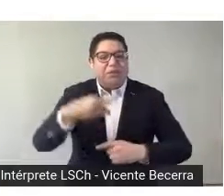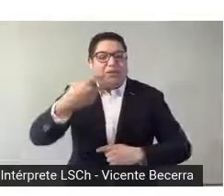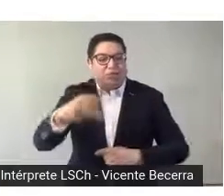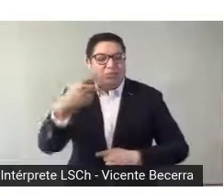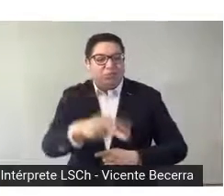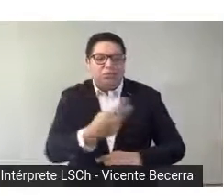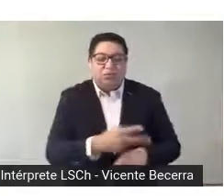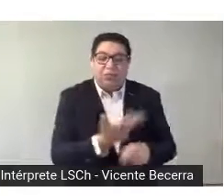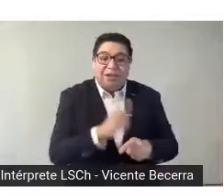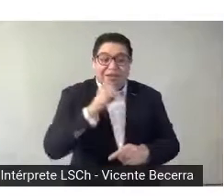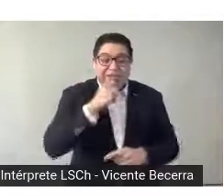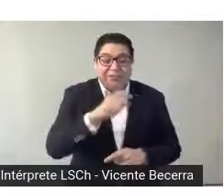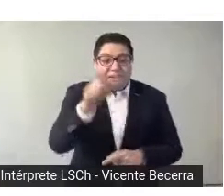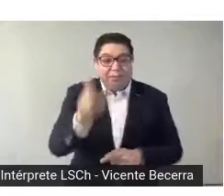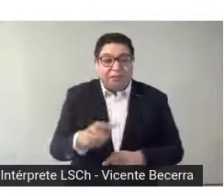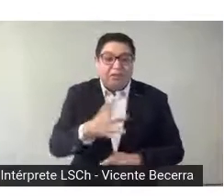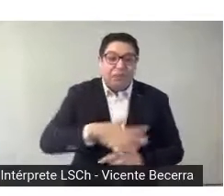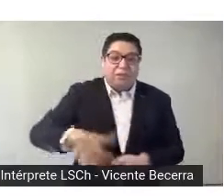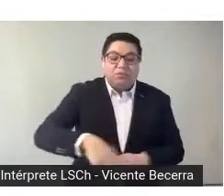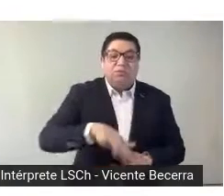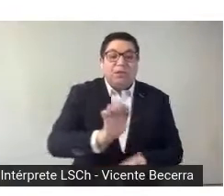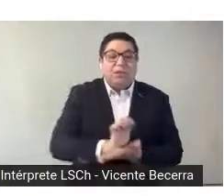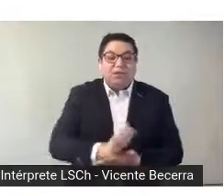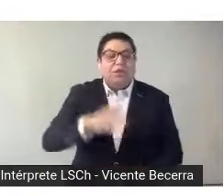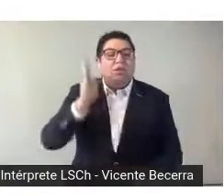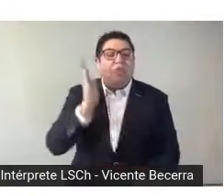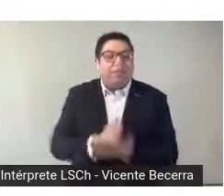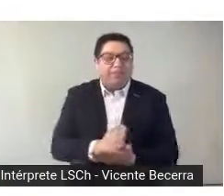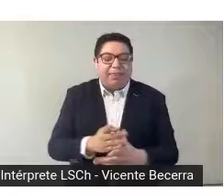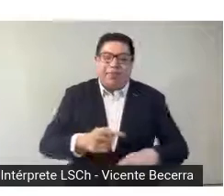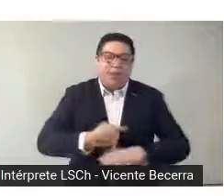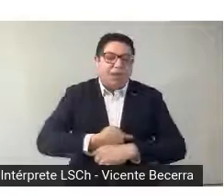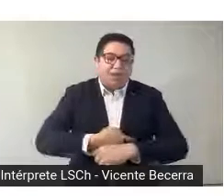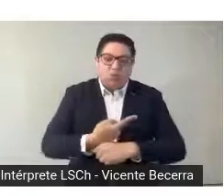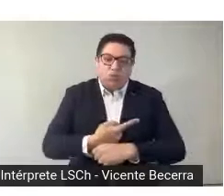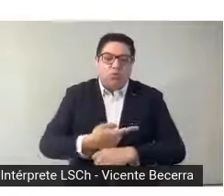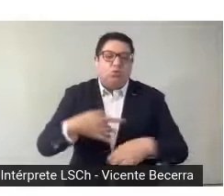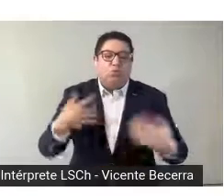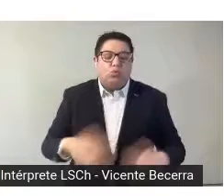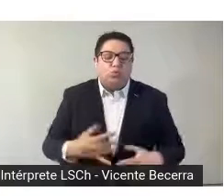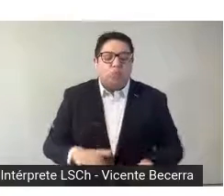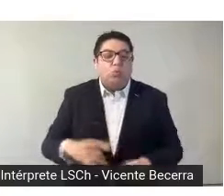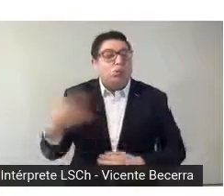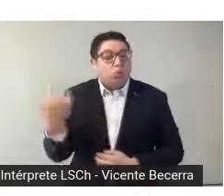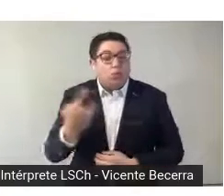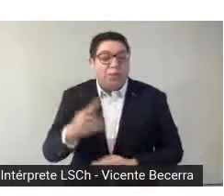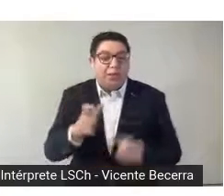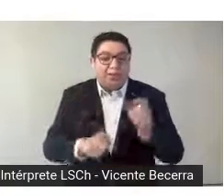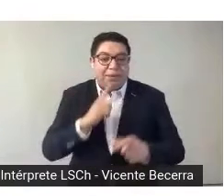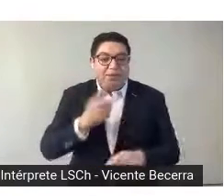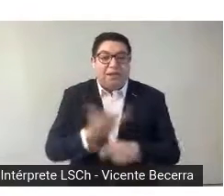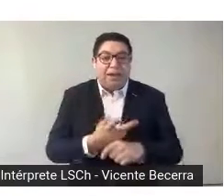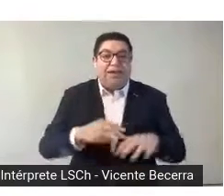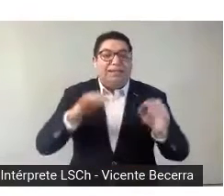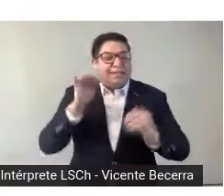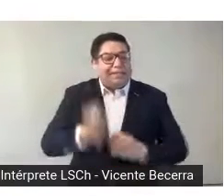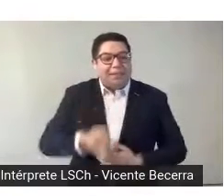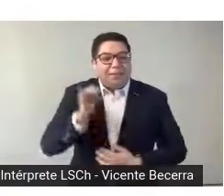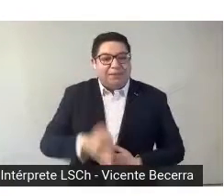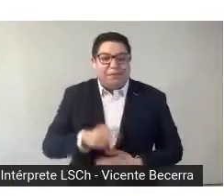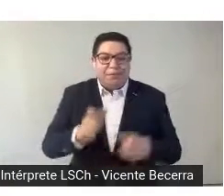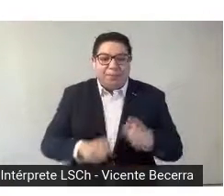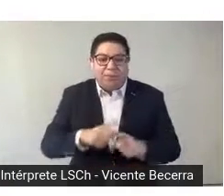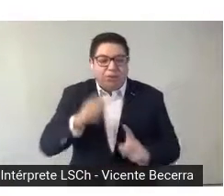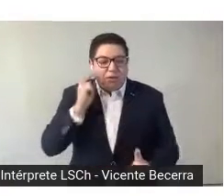que entiende que el Estado debe transformarse de manera urgente y debe hacerse siempre esa transformación de cara a